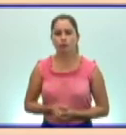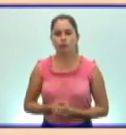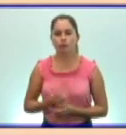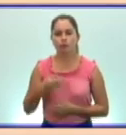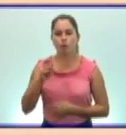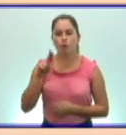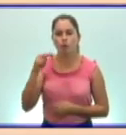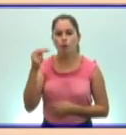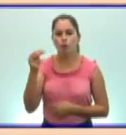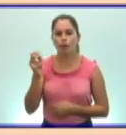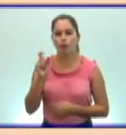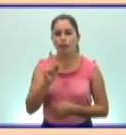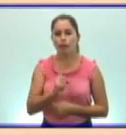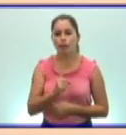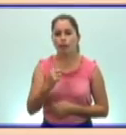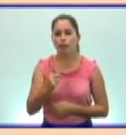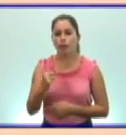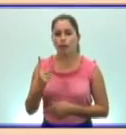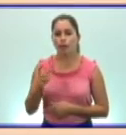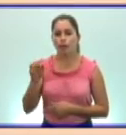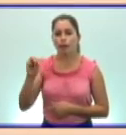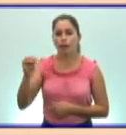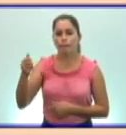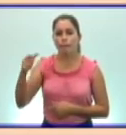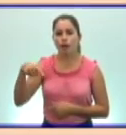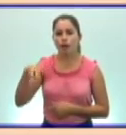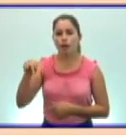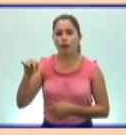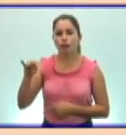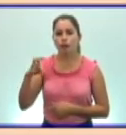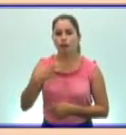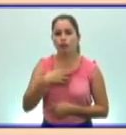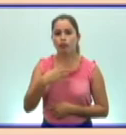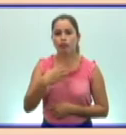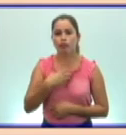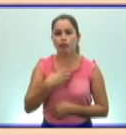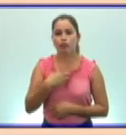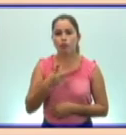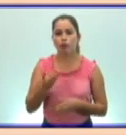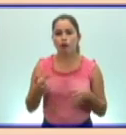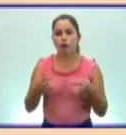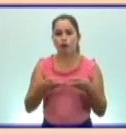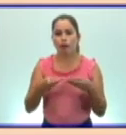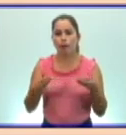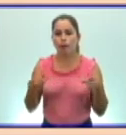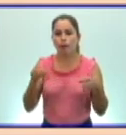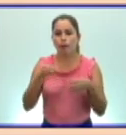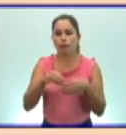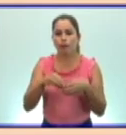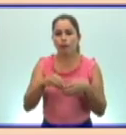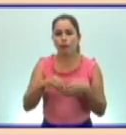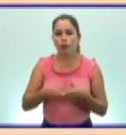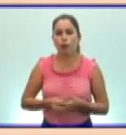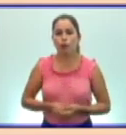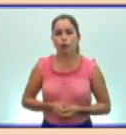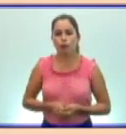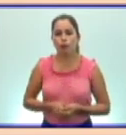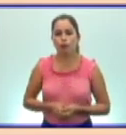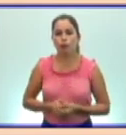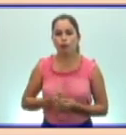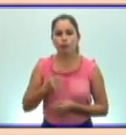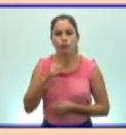unidades de cada una de estas magnitudes, pues tendríamos que la concentración de la cantidad de sustancia, pues nos quedaría